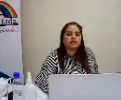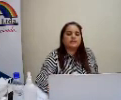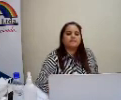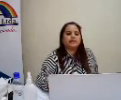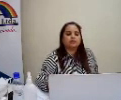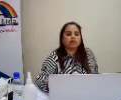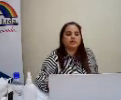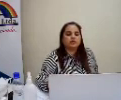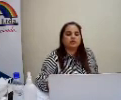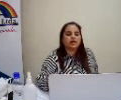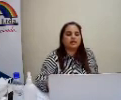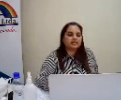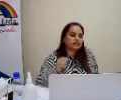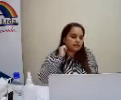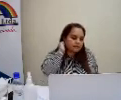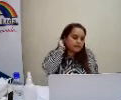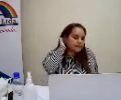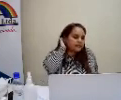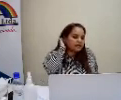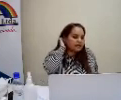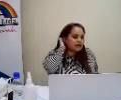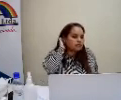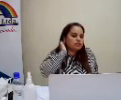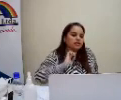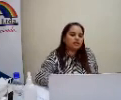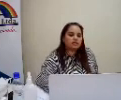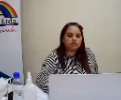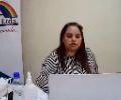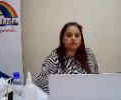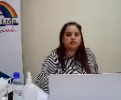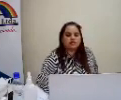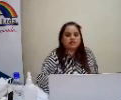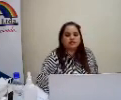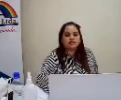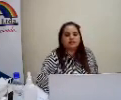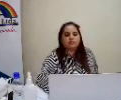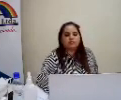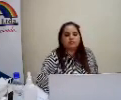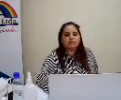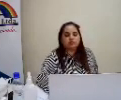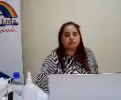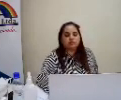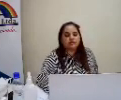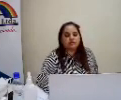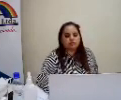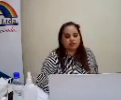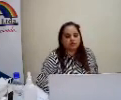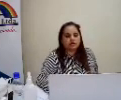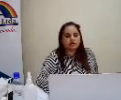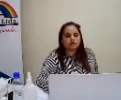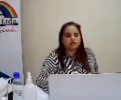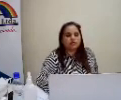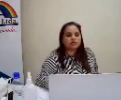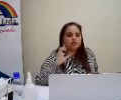mayor es una depresión más intensa y hay muchas ideaciones suicidas y muchos síntomas